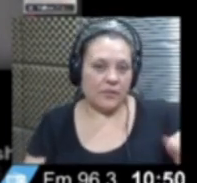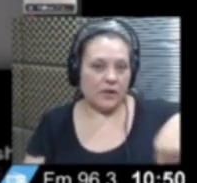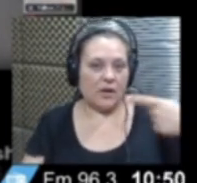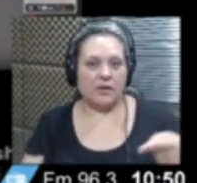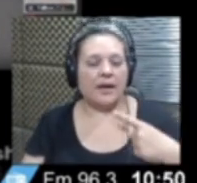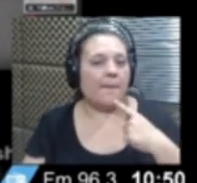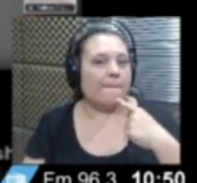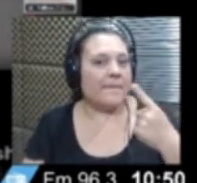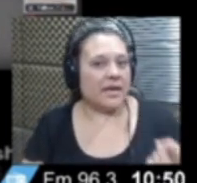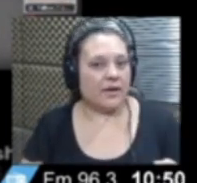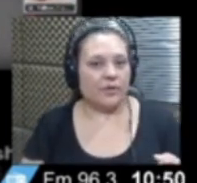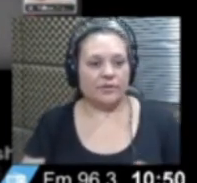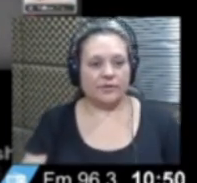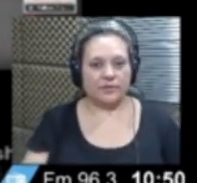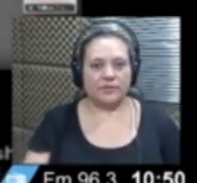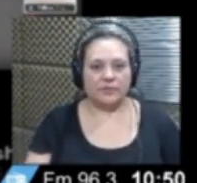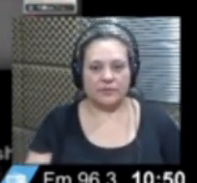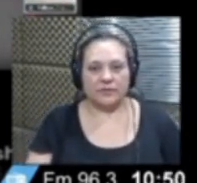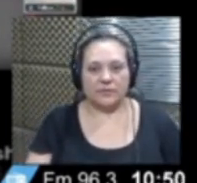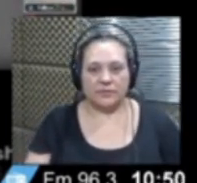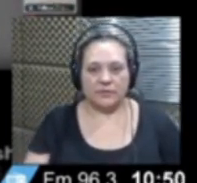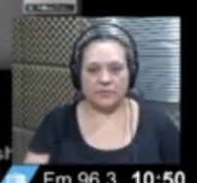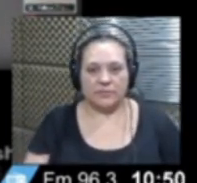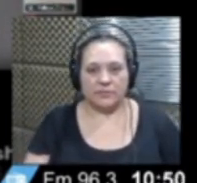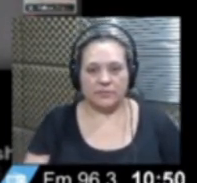han sido ustedes...